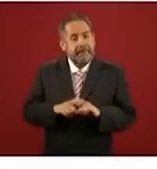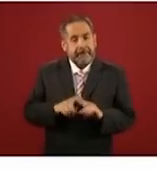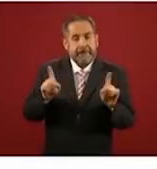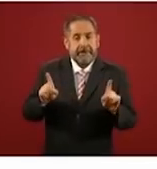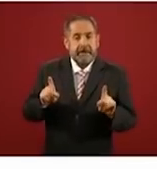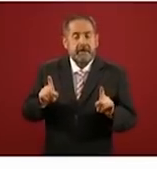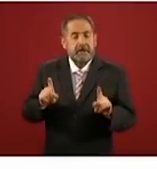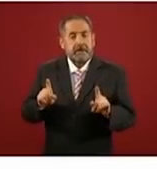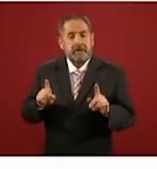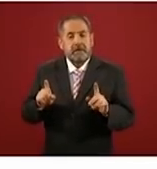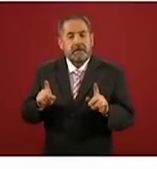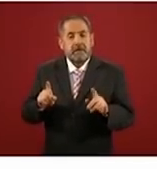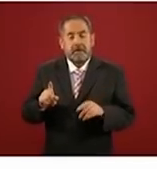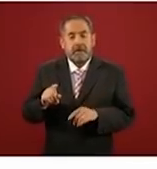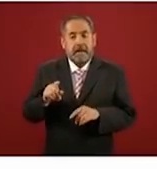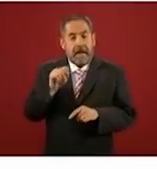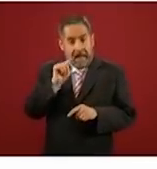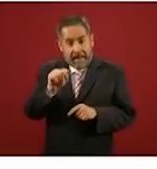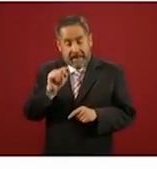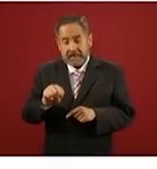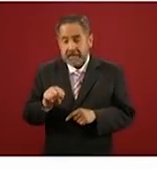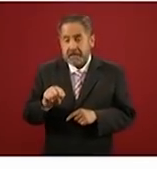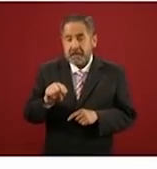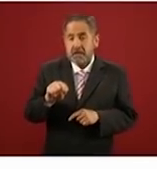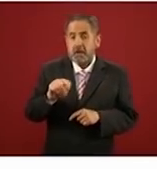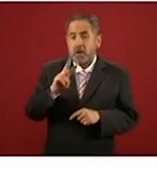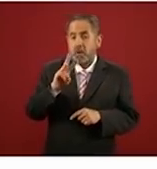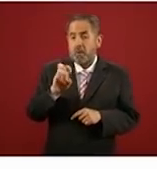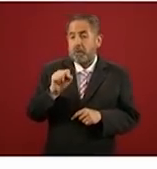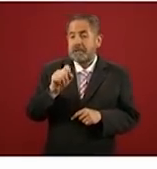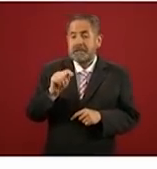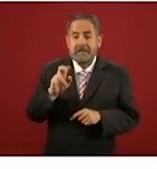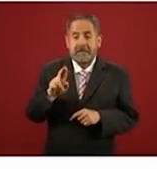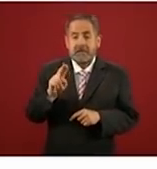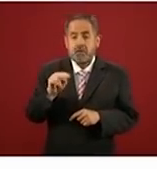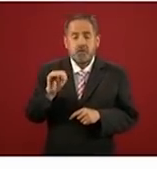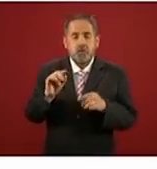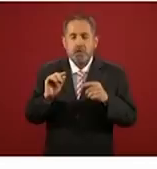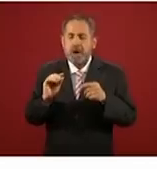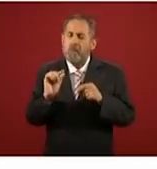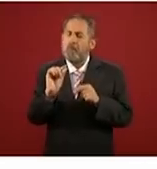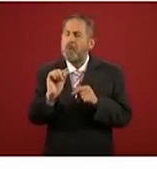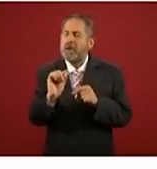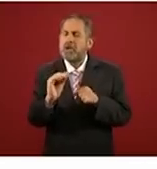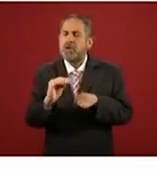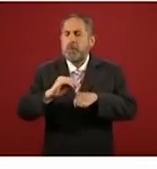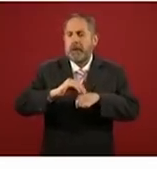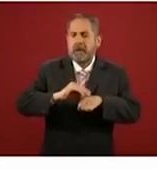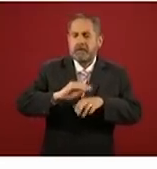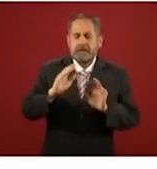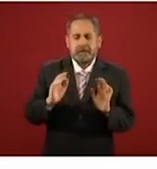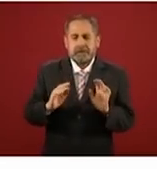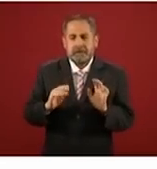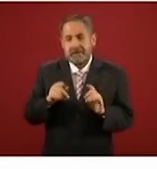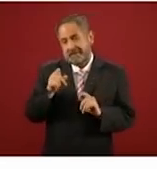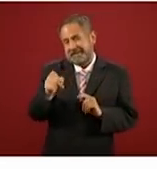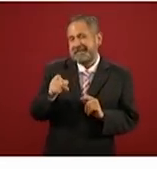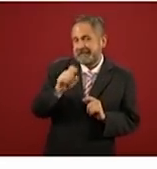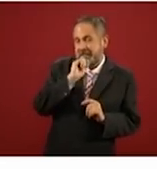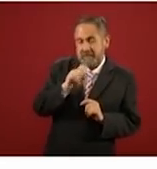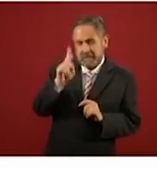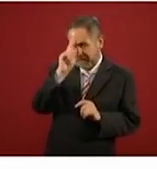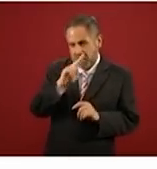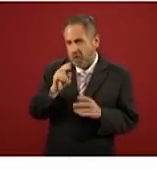de vuestra unión nos está dando un poquito más es aunque es el que menos da